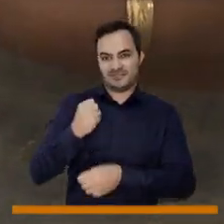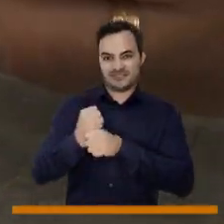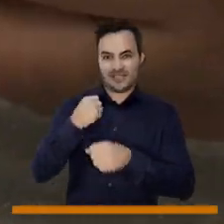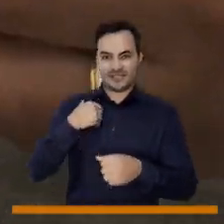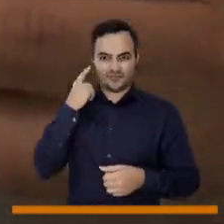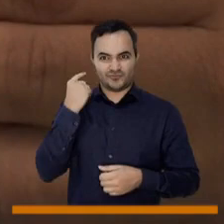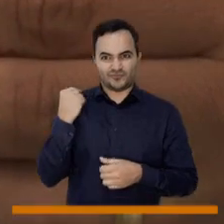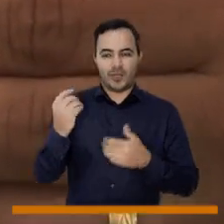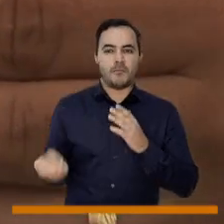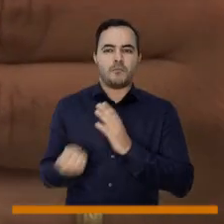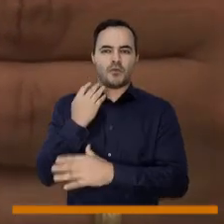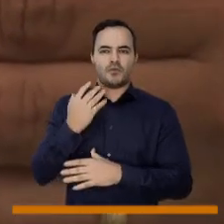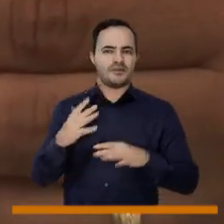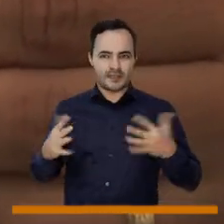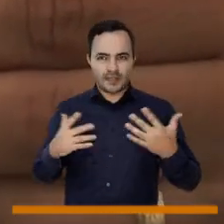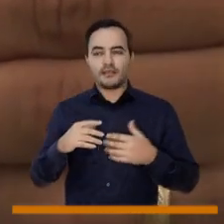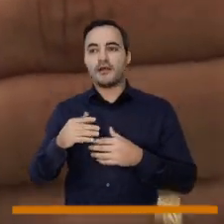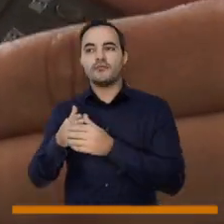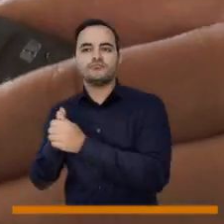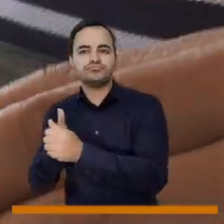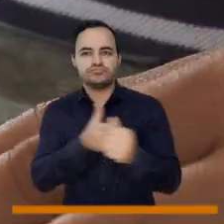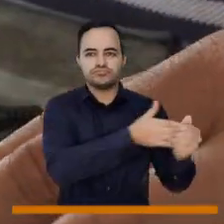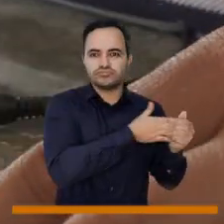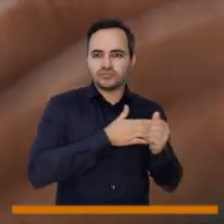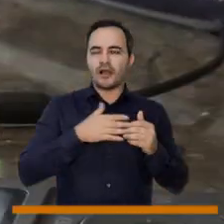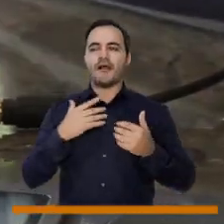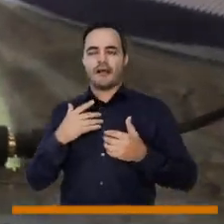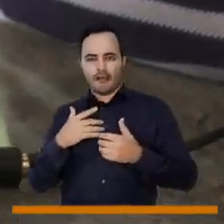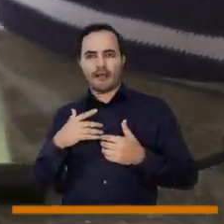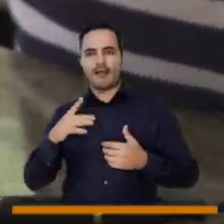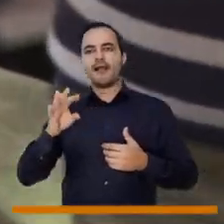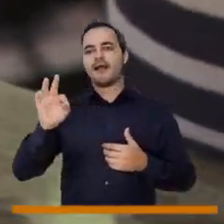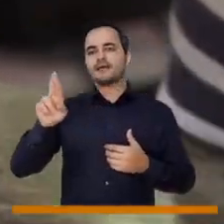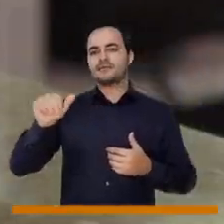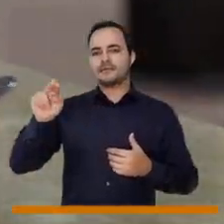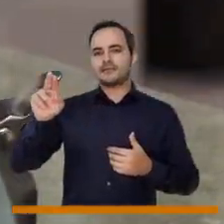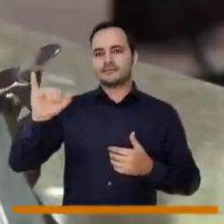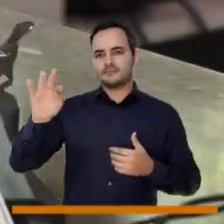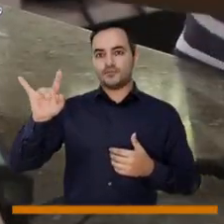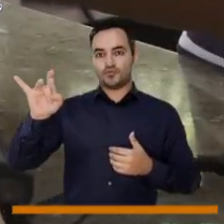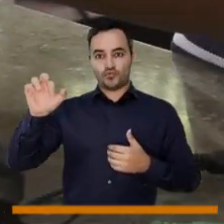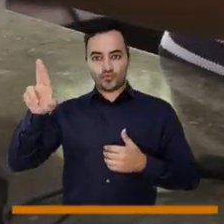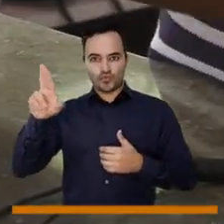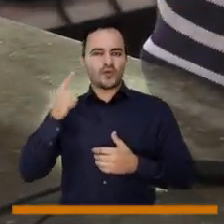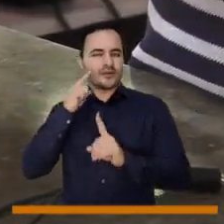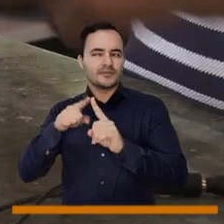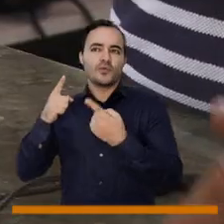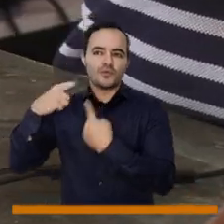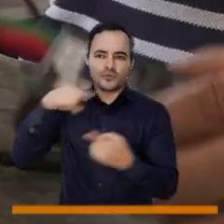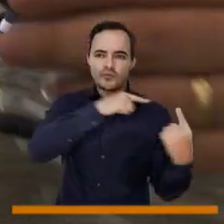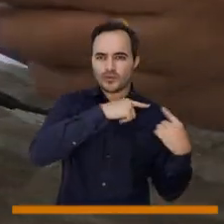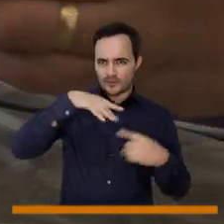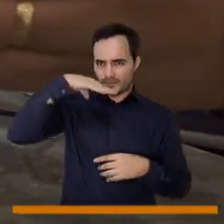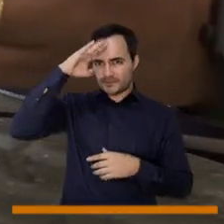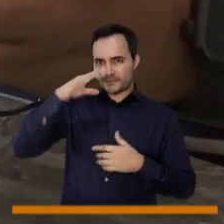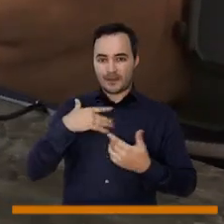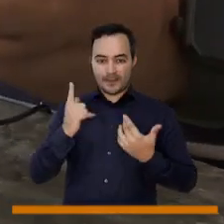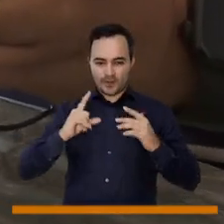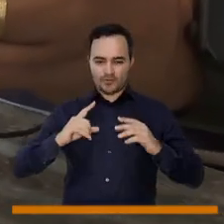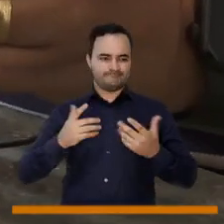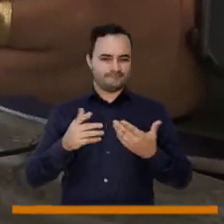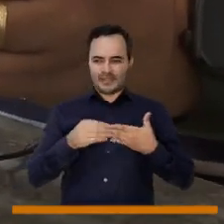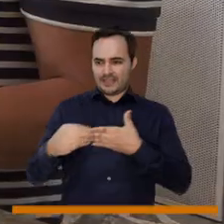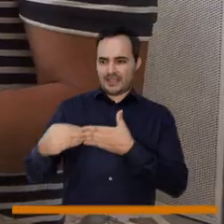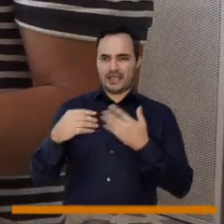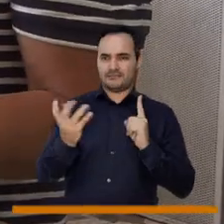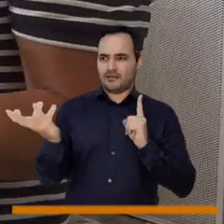otro proyecto de Transmitur, que son equipos para la guianza turística, porque estamos viendo la necesidad que viene mucho turista a Medellín